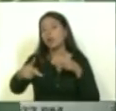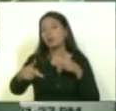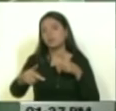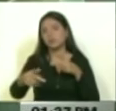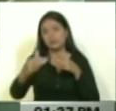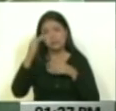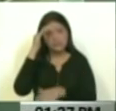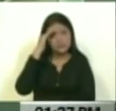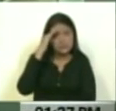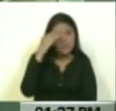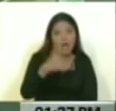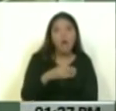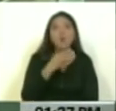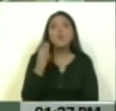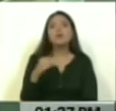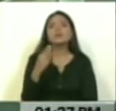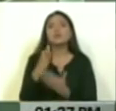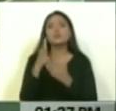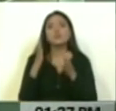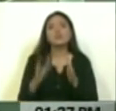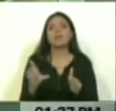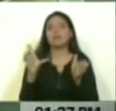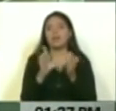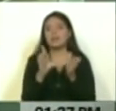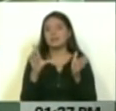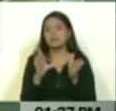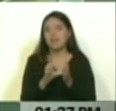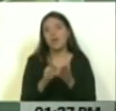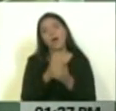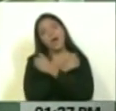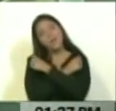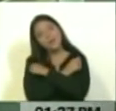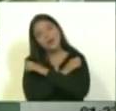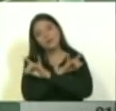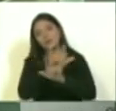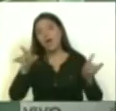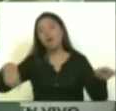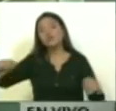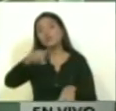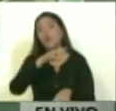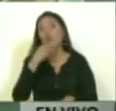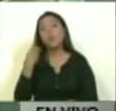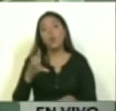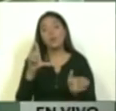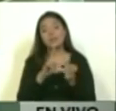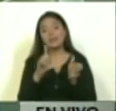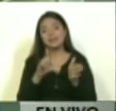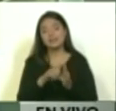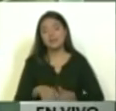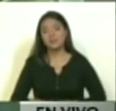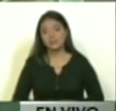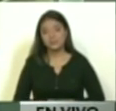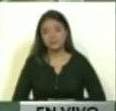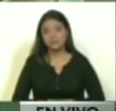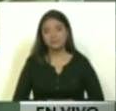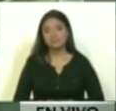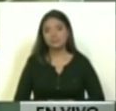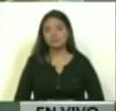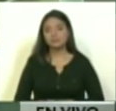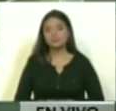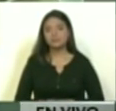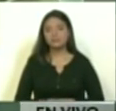De pura juventud, estudiantes de los liceos. Un abrazo a la juventud liceísta de Venezuela, ¿no?